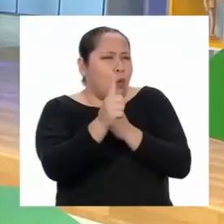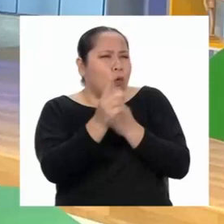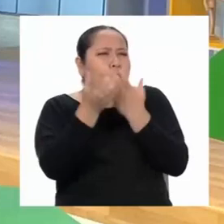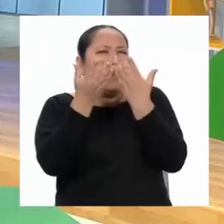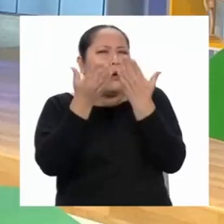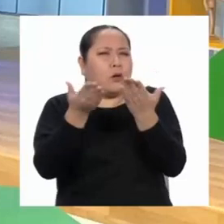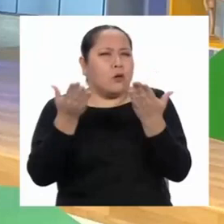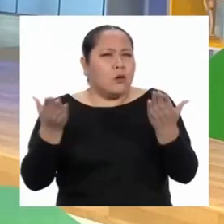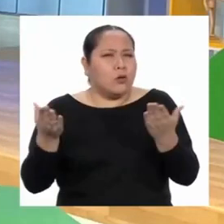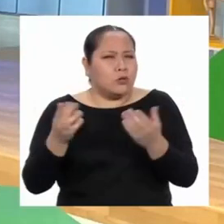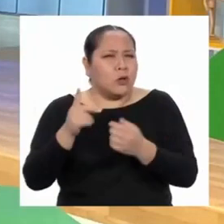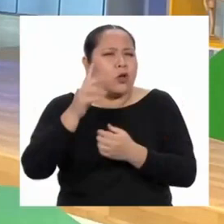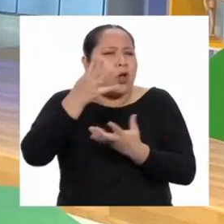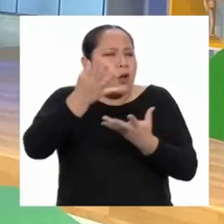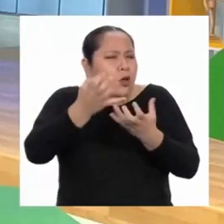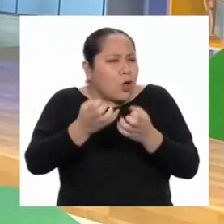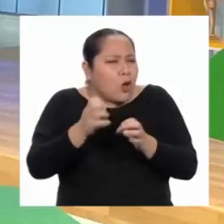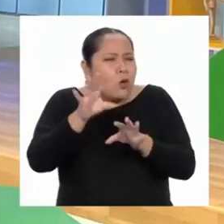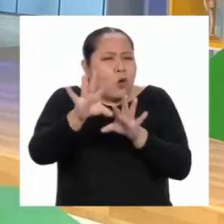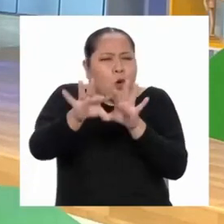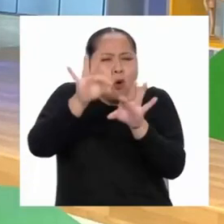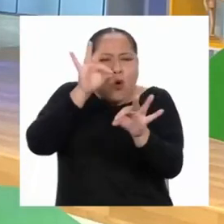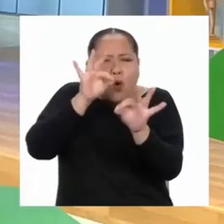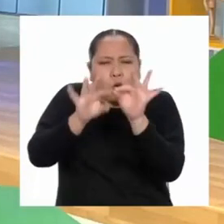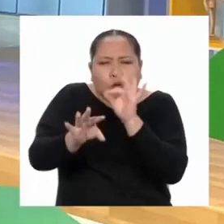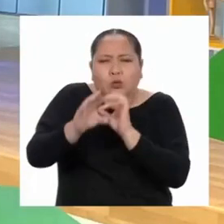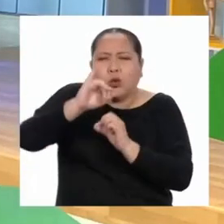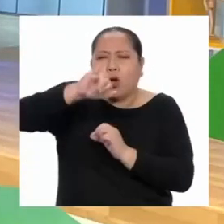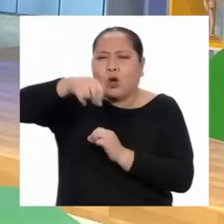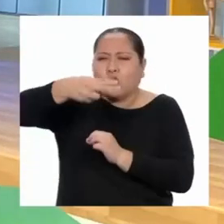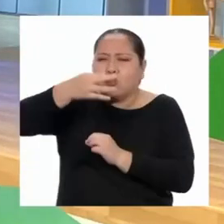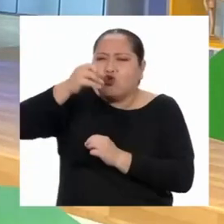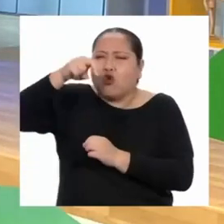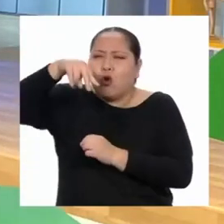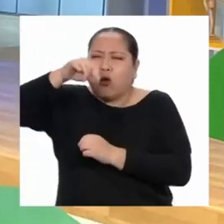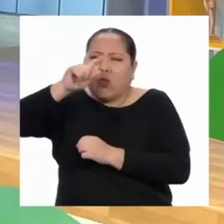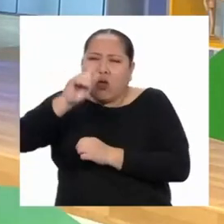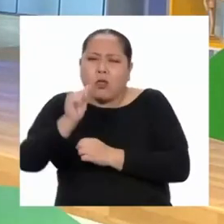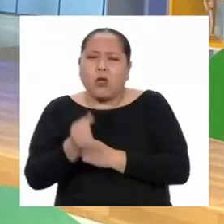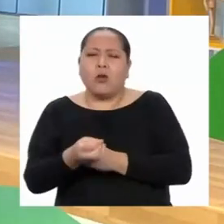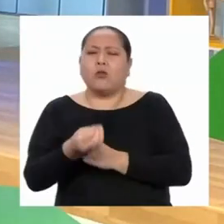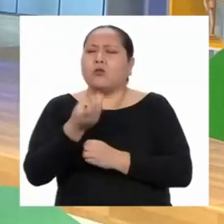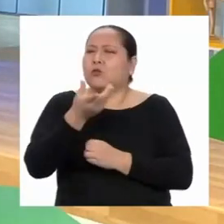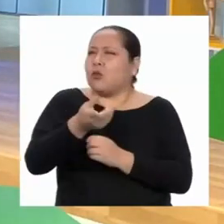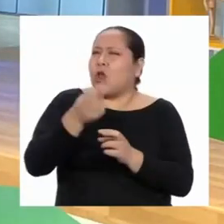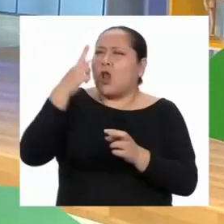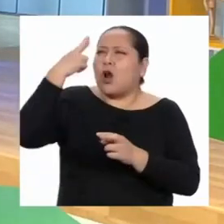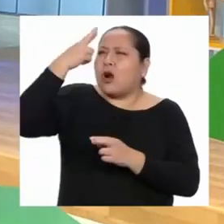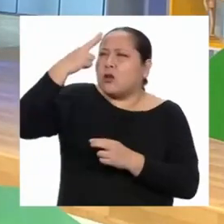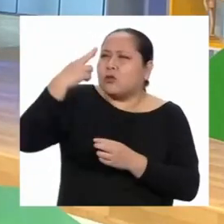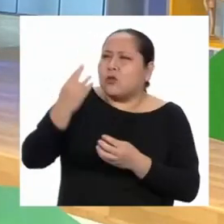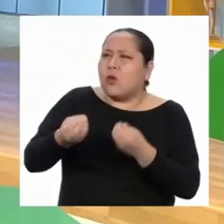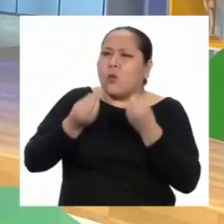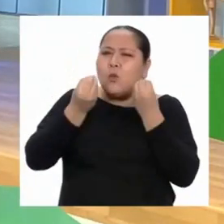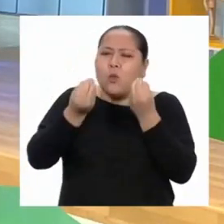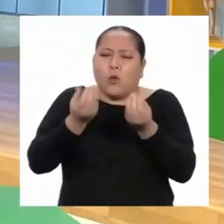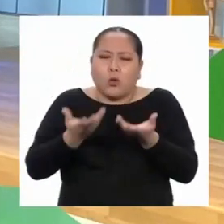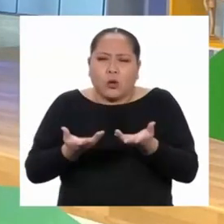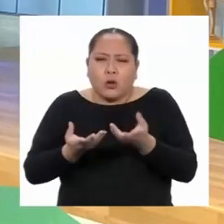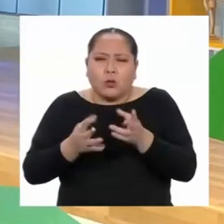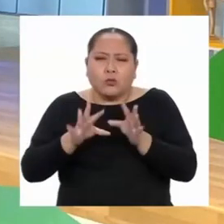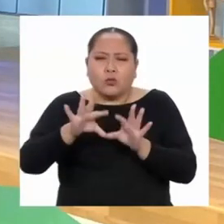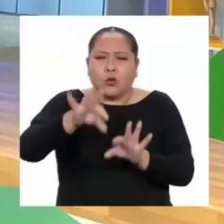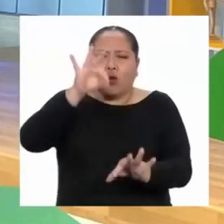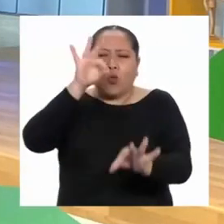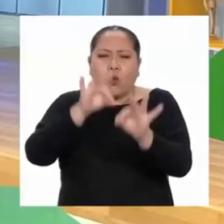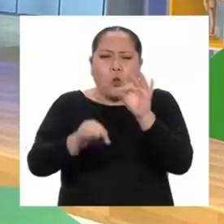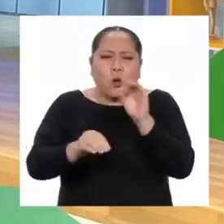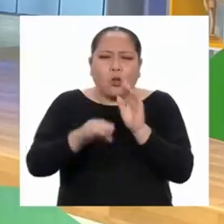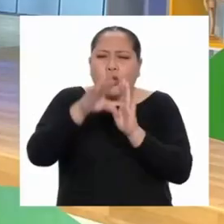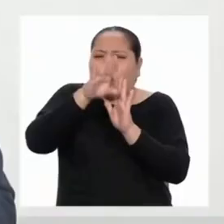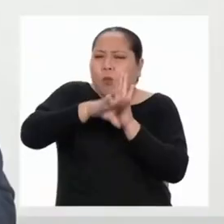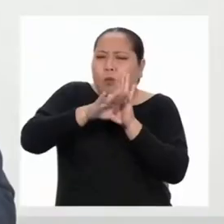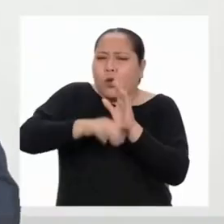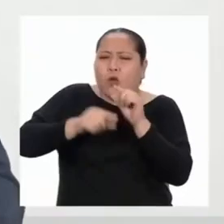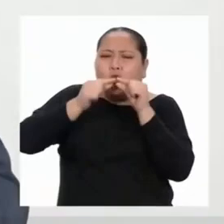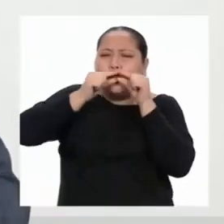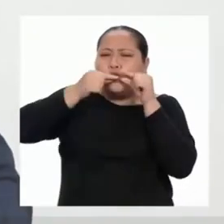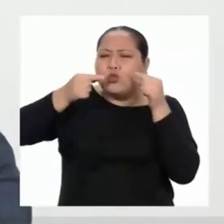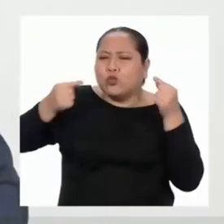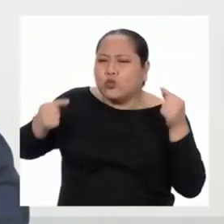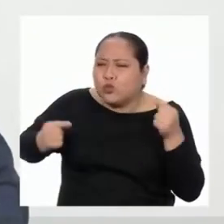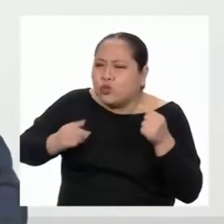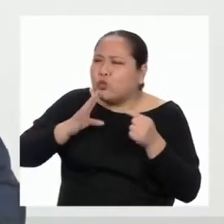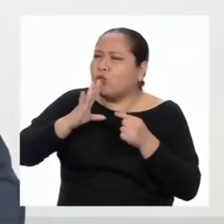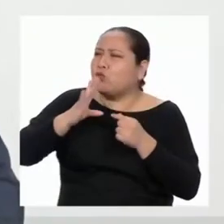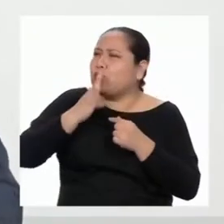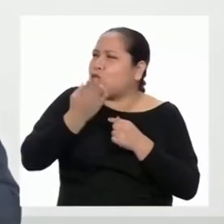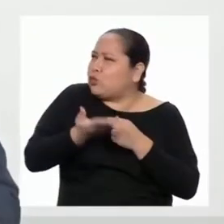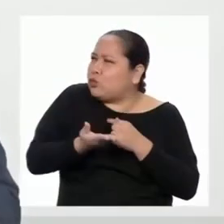que quería descubrir Jonathan son los motivos por los cuales existen menos quechua hablantes que antes. Ya